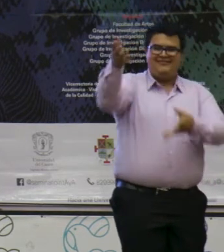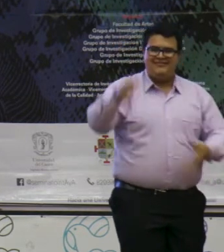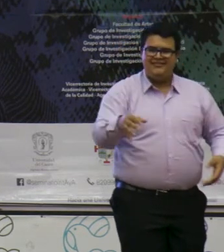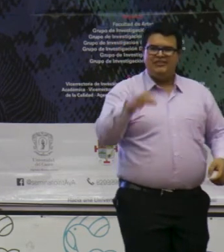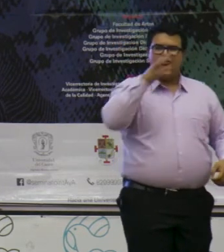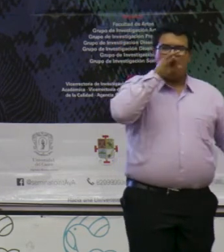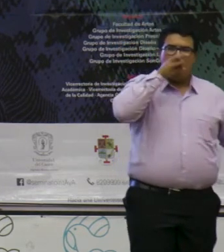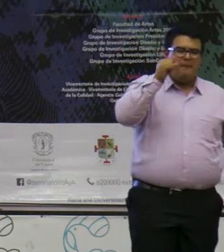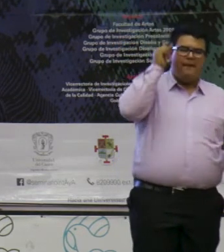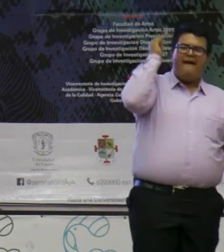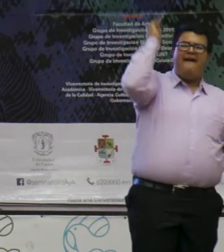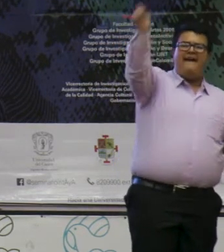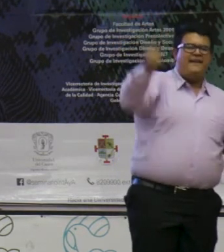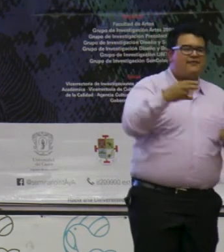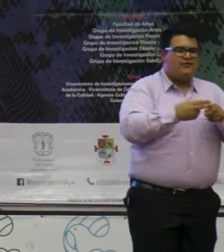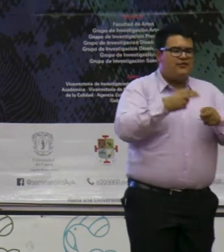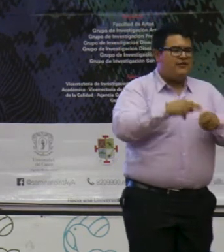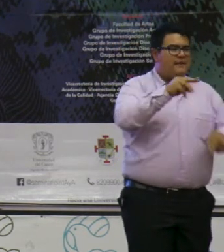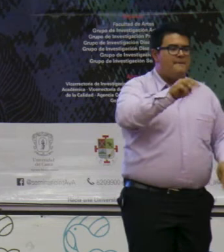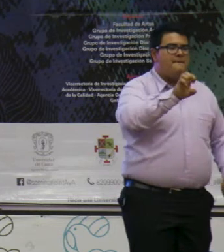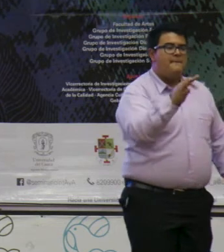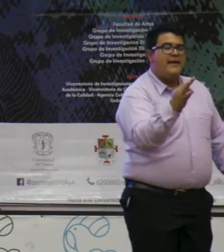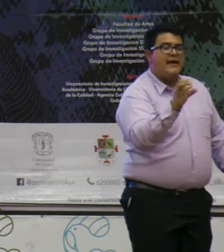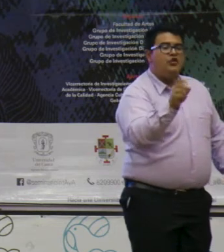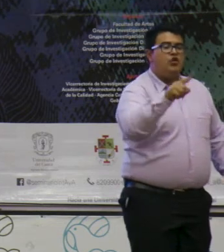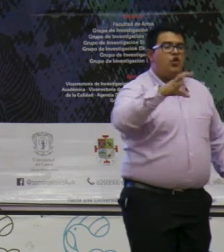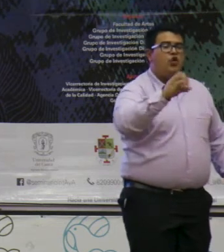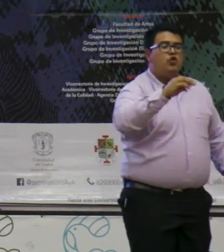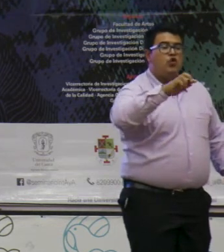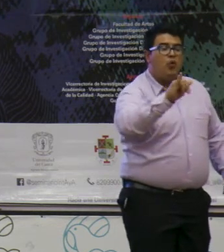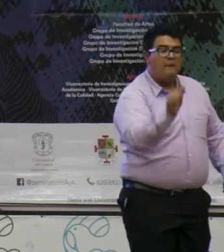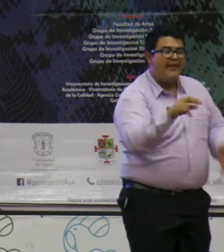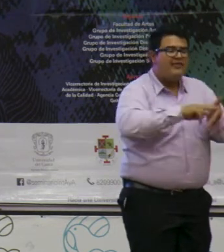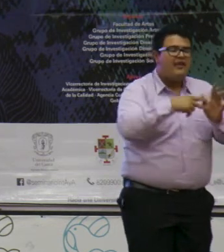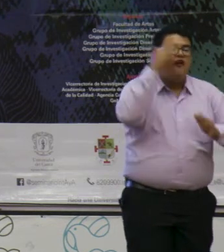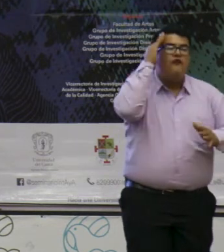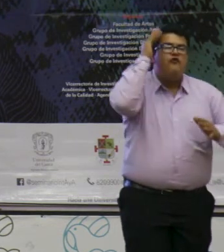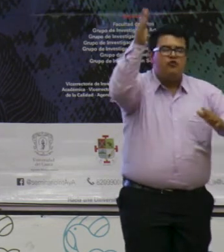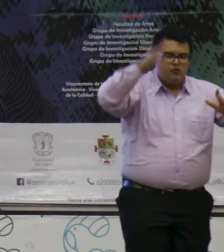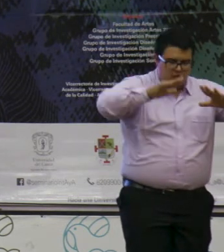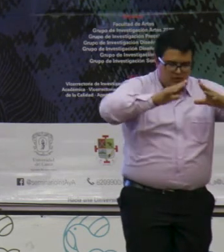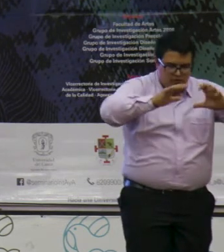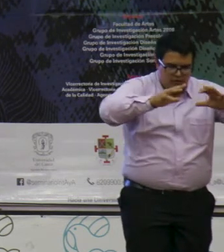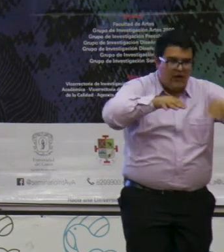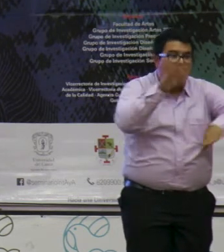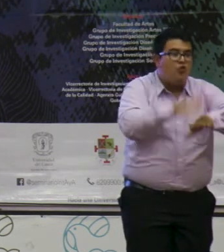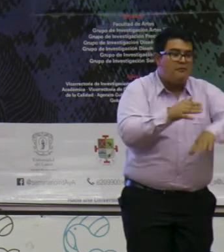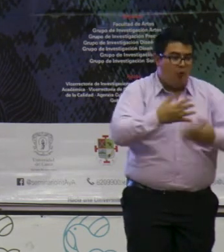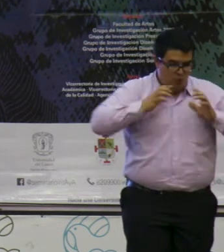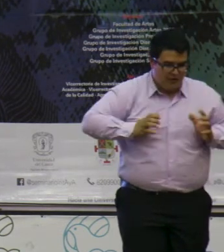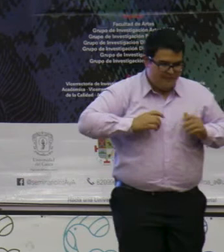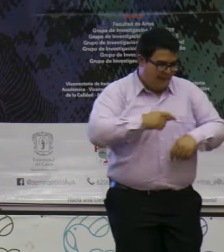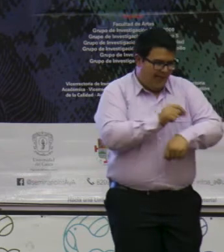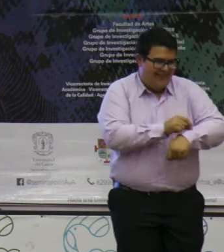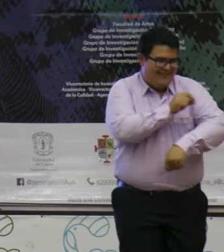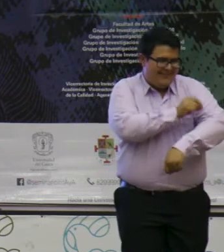se llama metoscopia. La metoscopía es el estudio del futuro a través de los lunares. Una